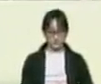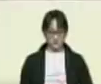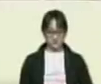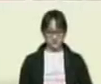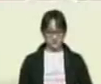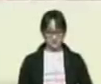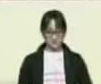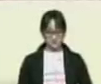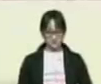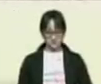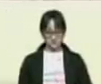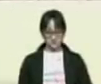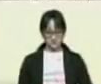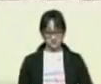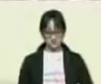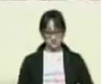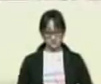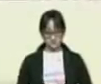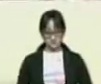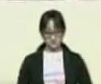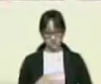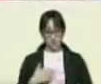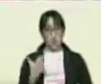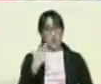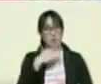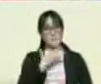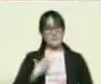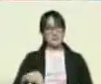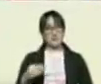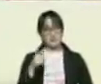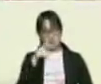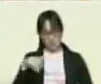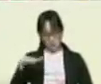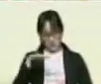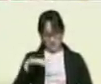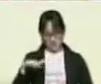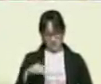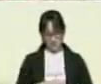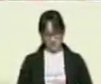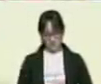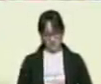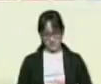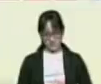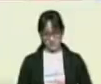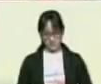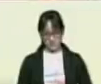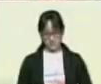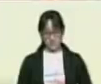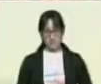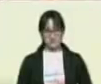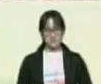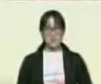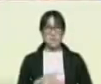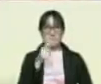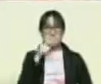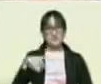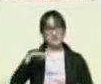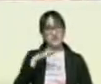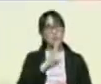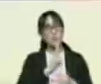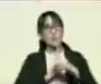Soy un presidente pueblo, un presidente humilde,